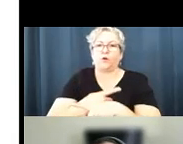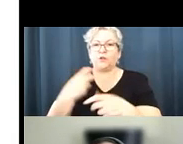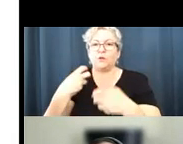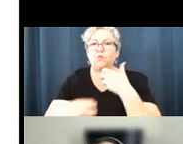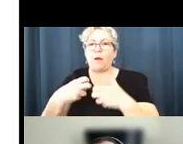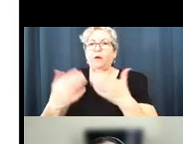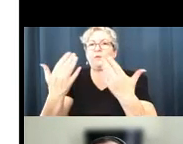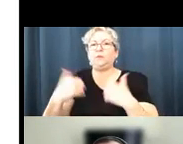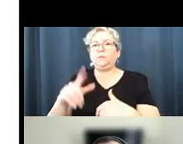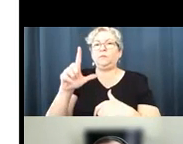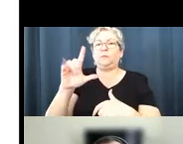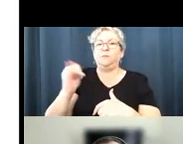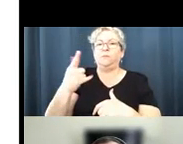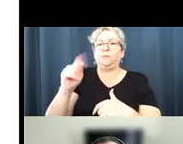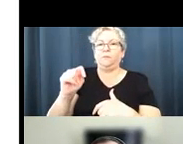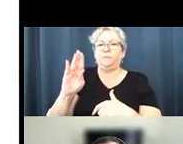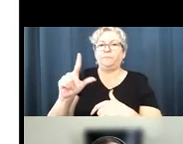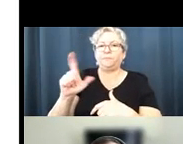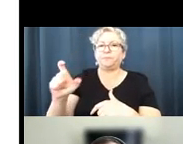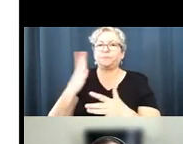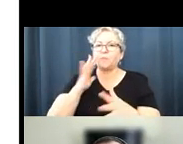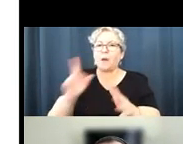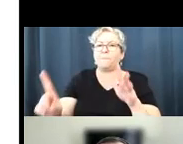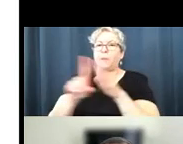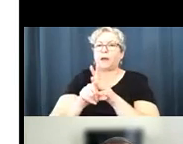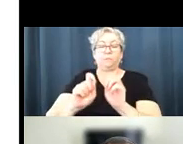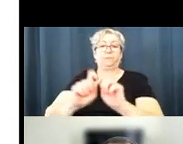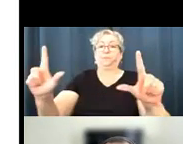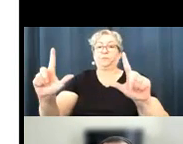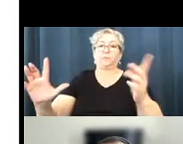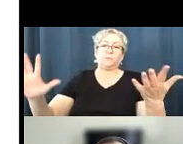de accesibilidad. Y los pop-ups,